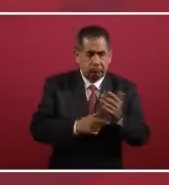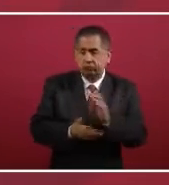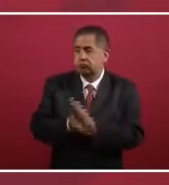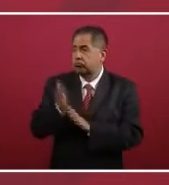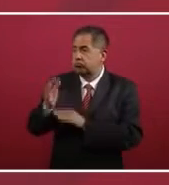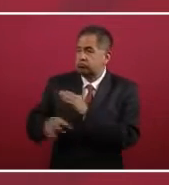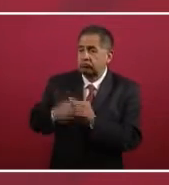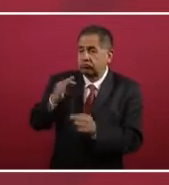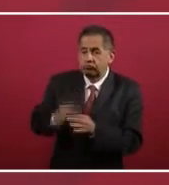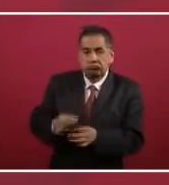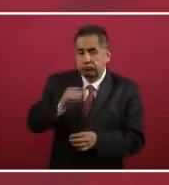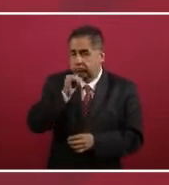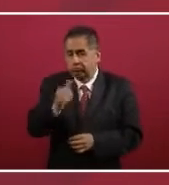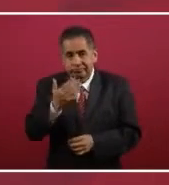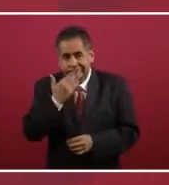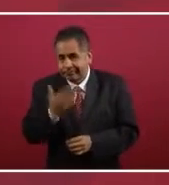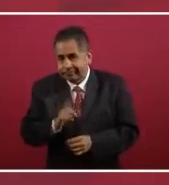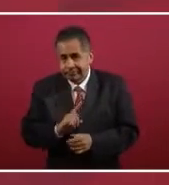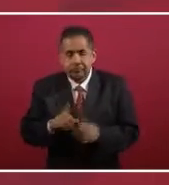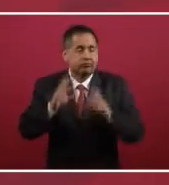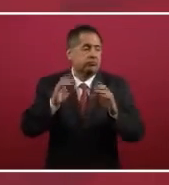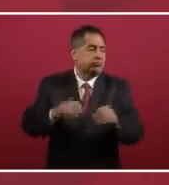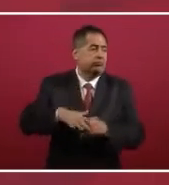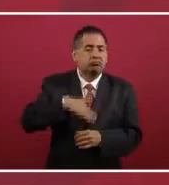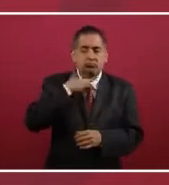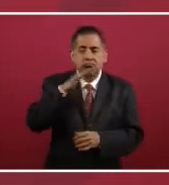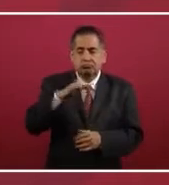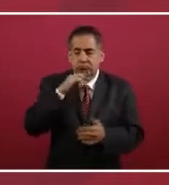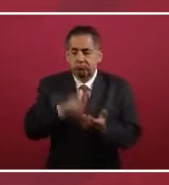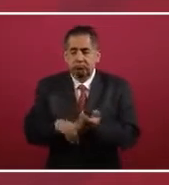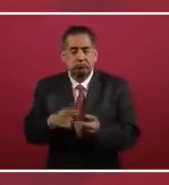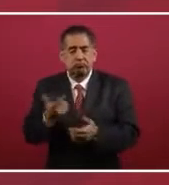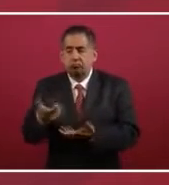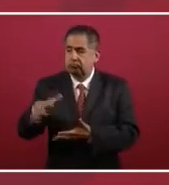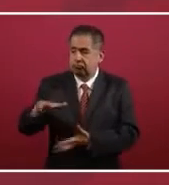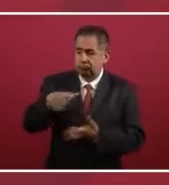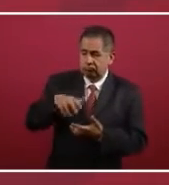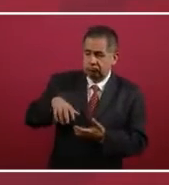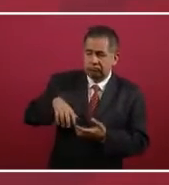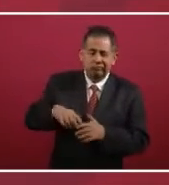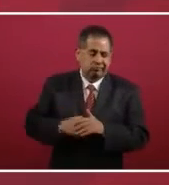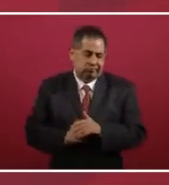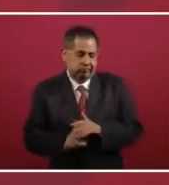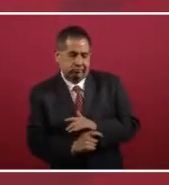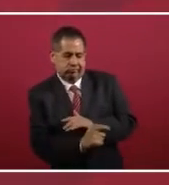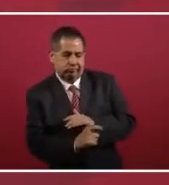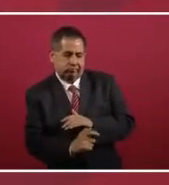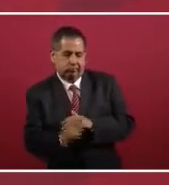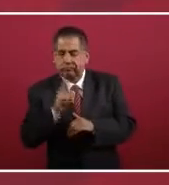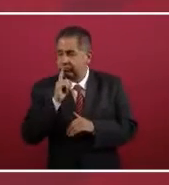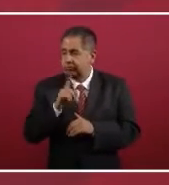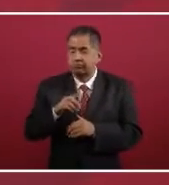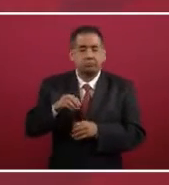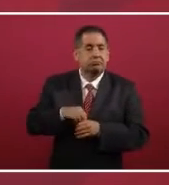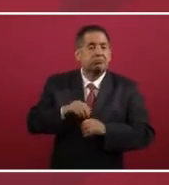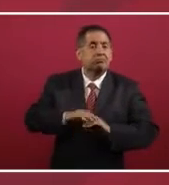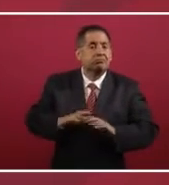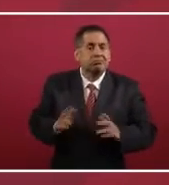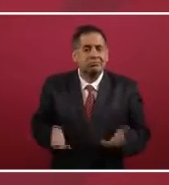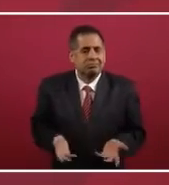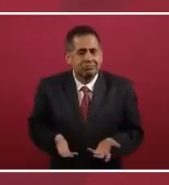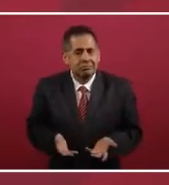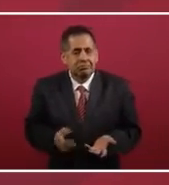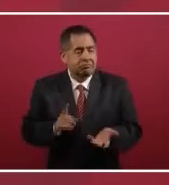o por la corrupción esas empresas entregaban sobornos y